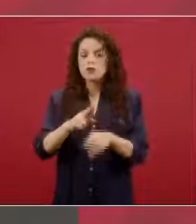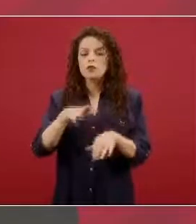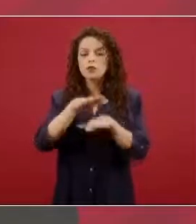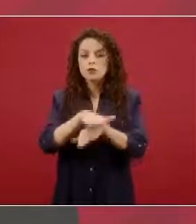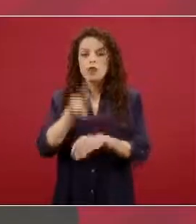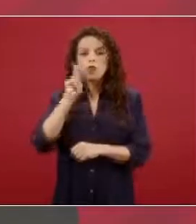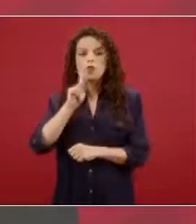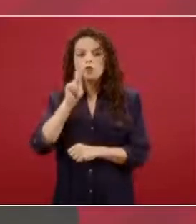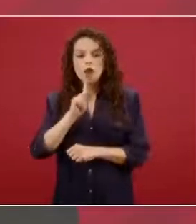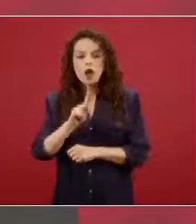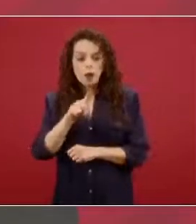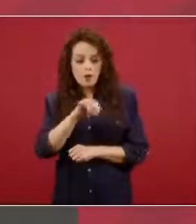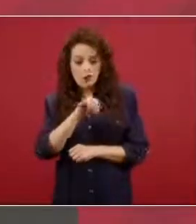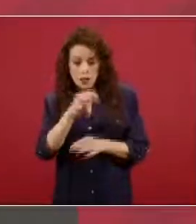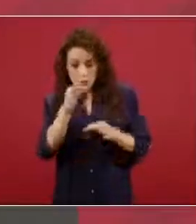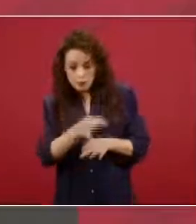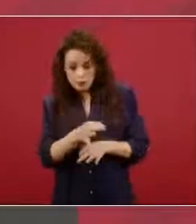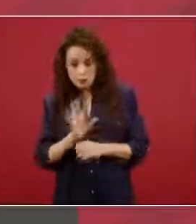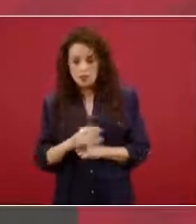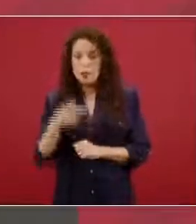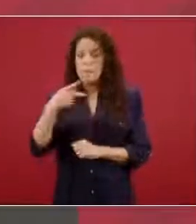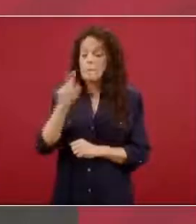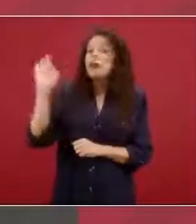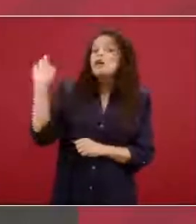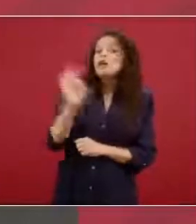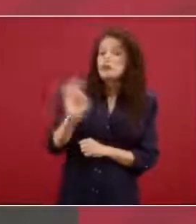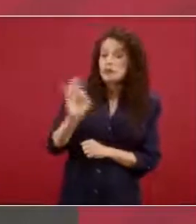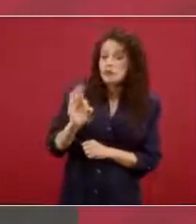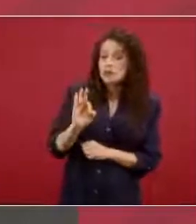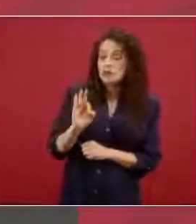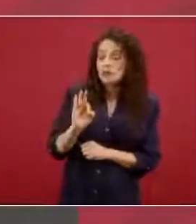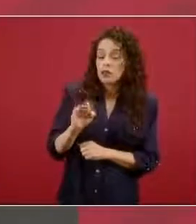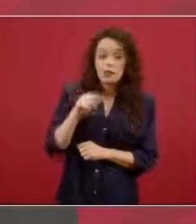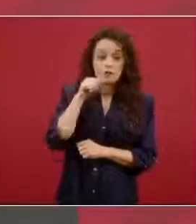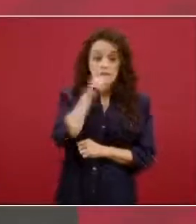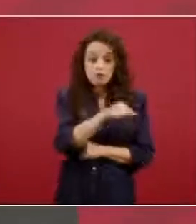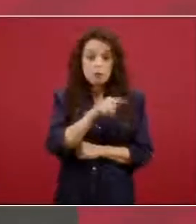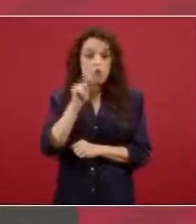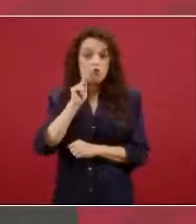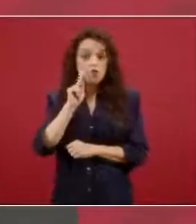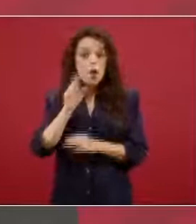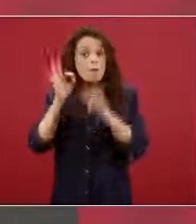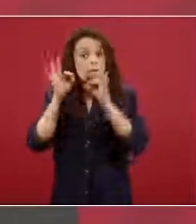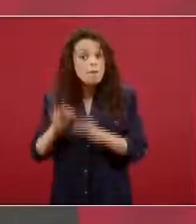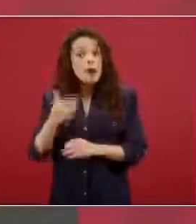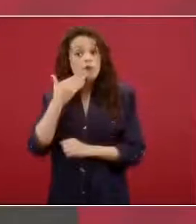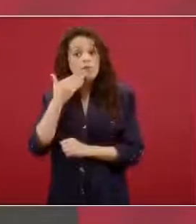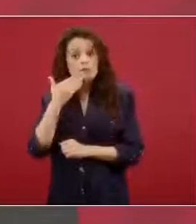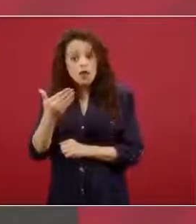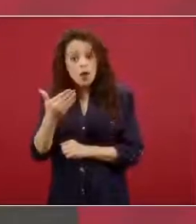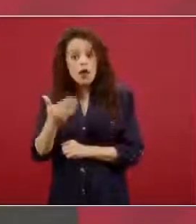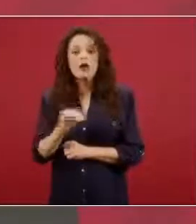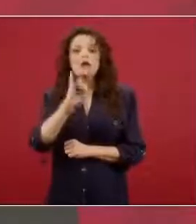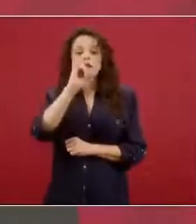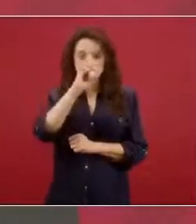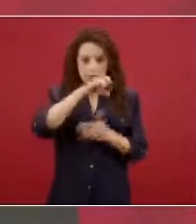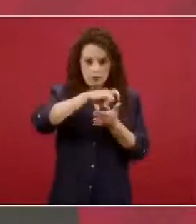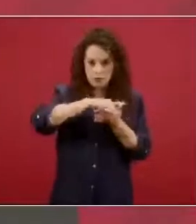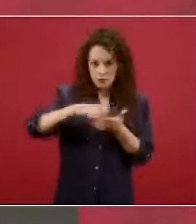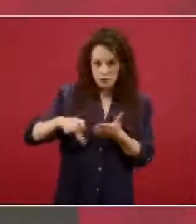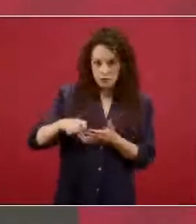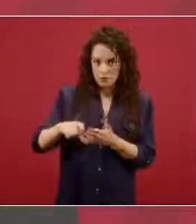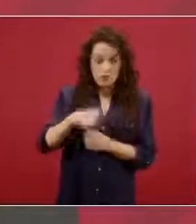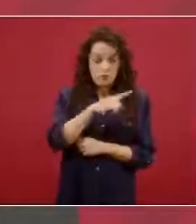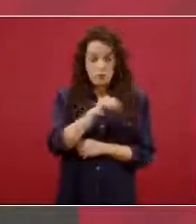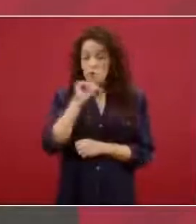solo sí la prueba tiene un desempeño diagnóstico apropiado, la estaremos adoptando. Si no